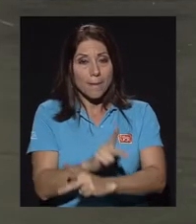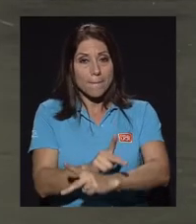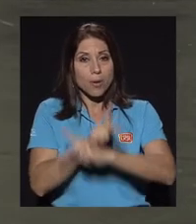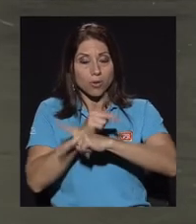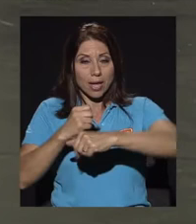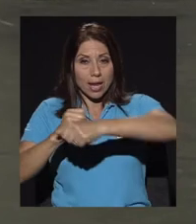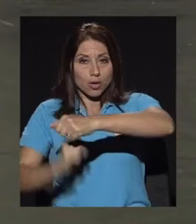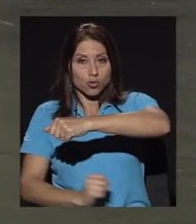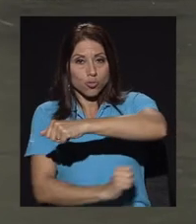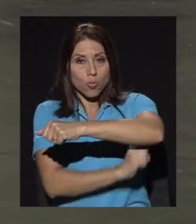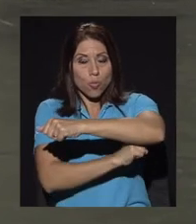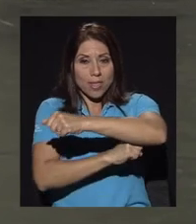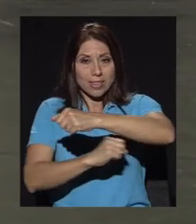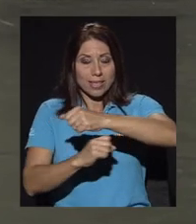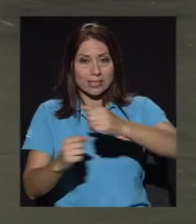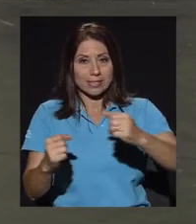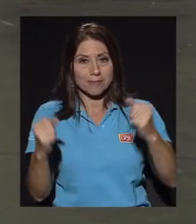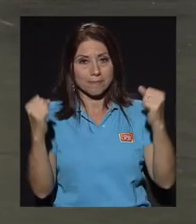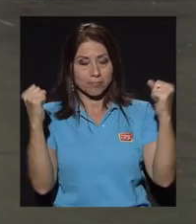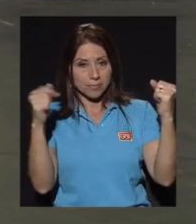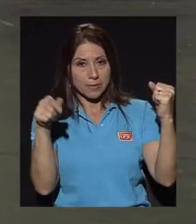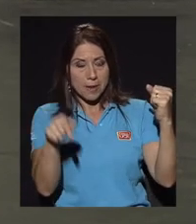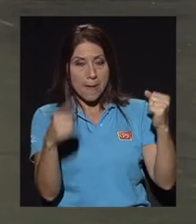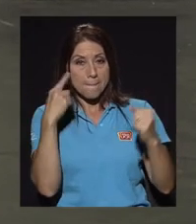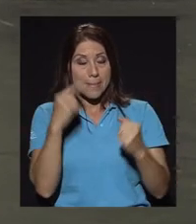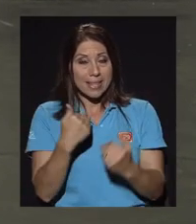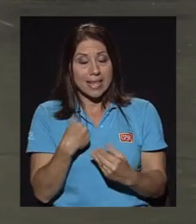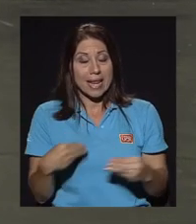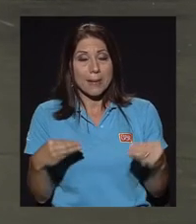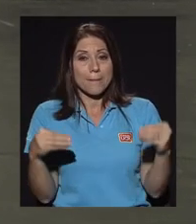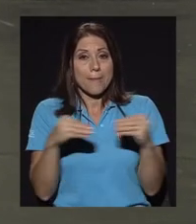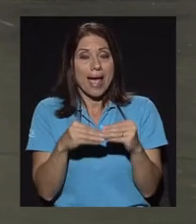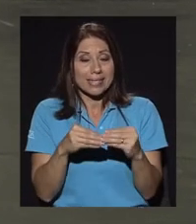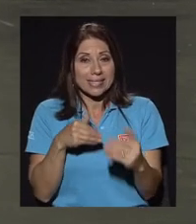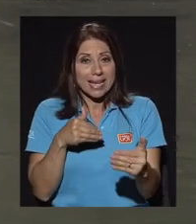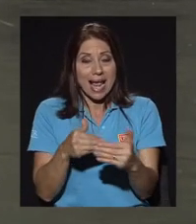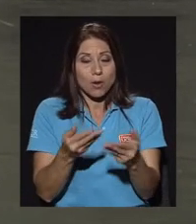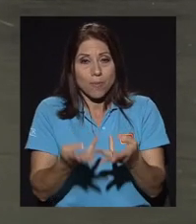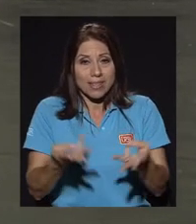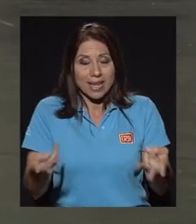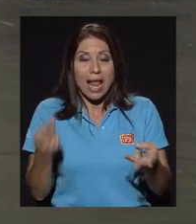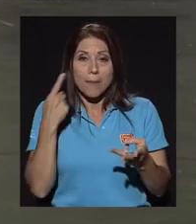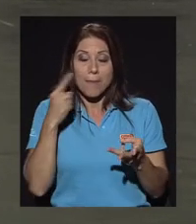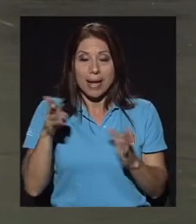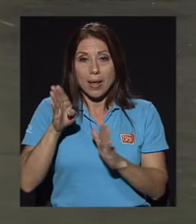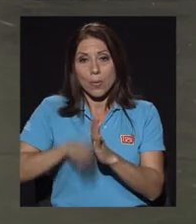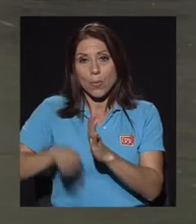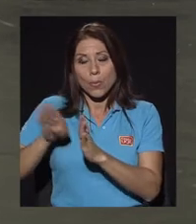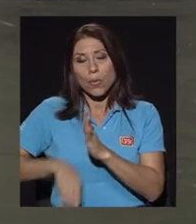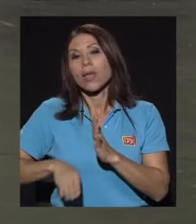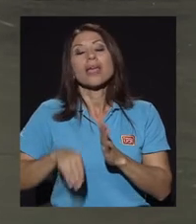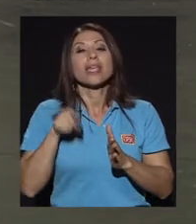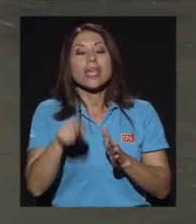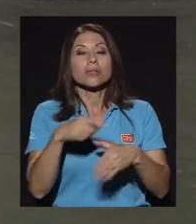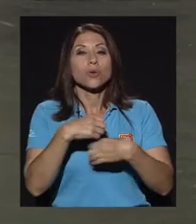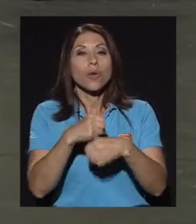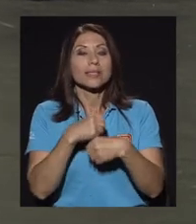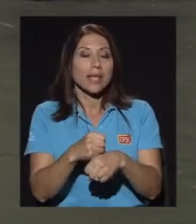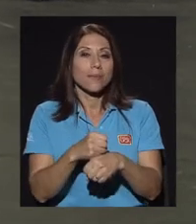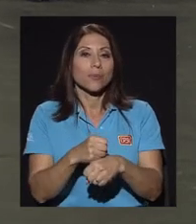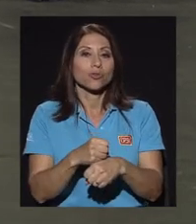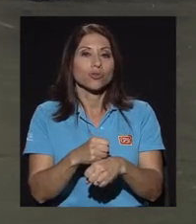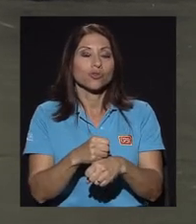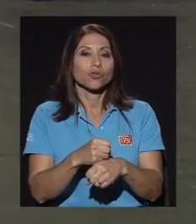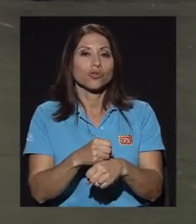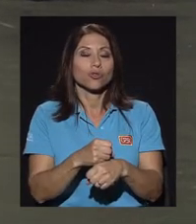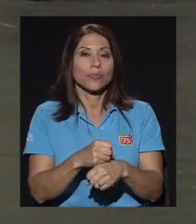puentes y para tener material más cercano, abaratar costos, y esto lo hacemos con alquilando,